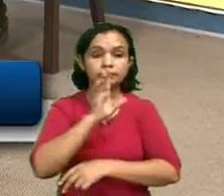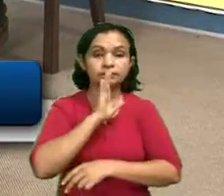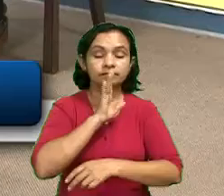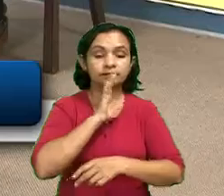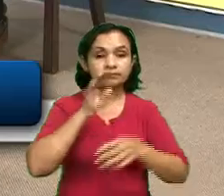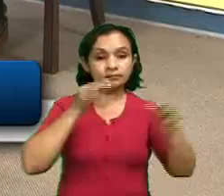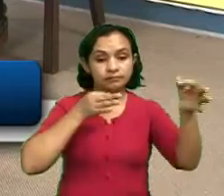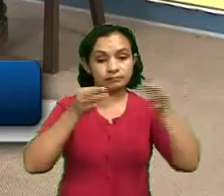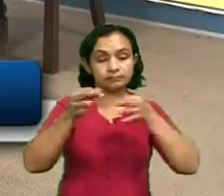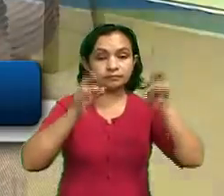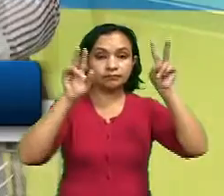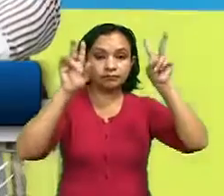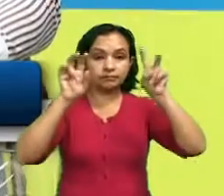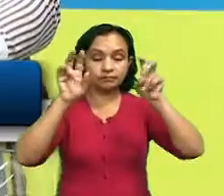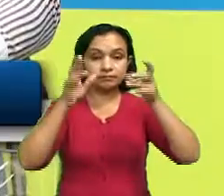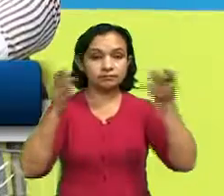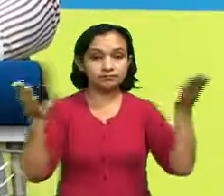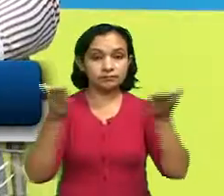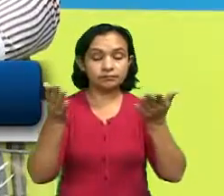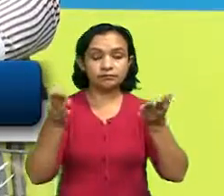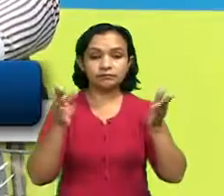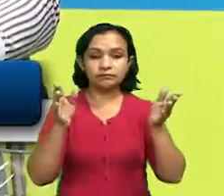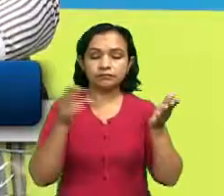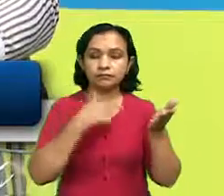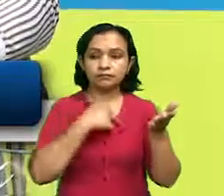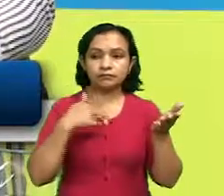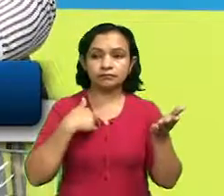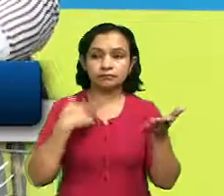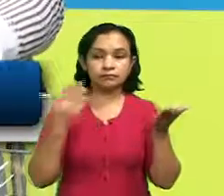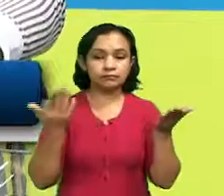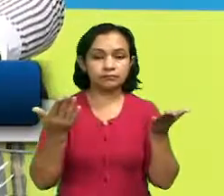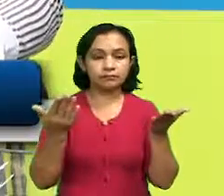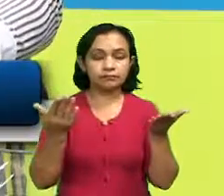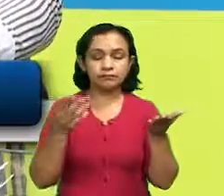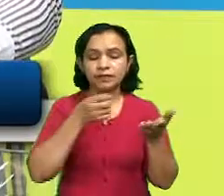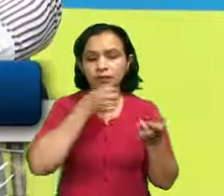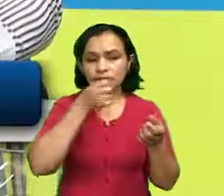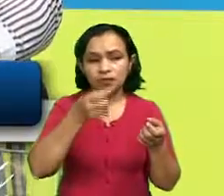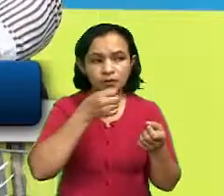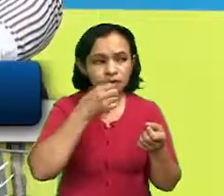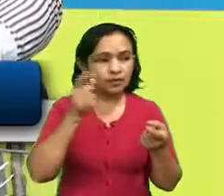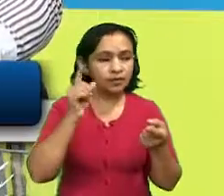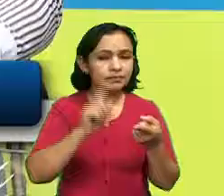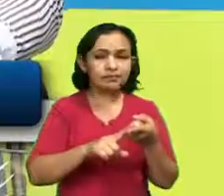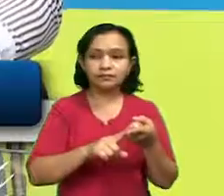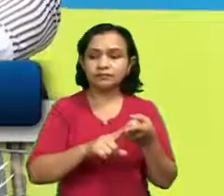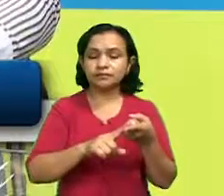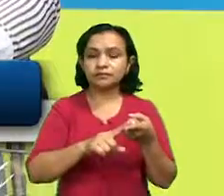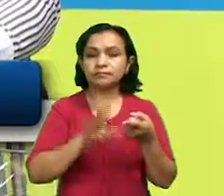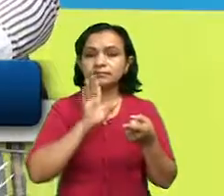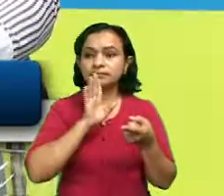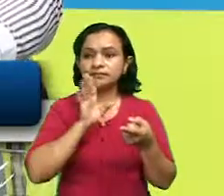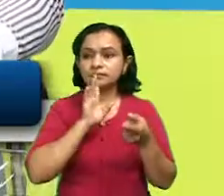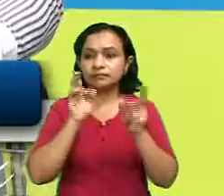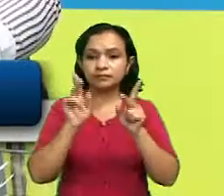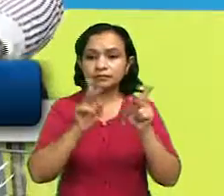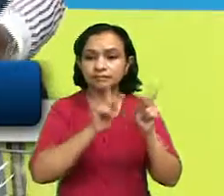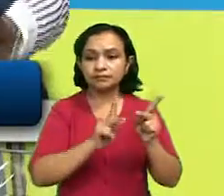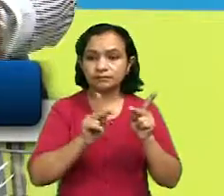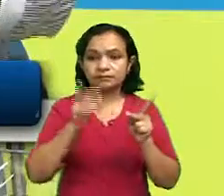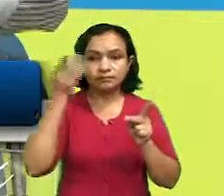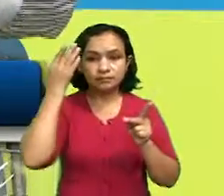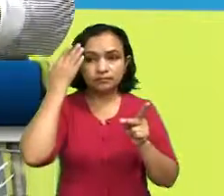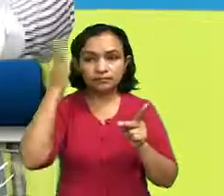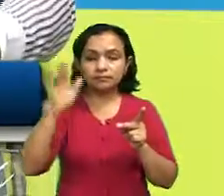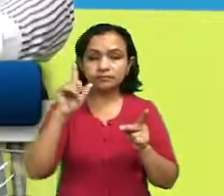este tema. Sí. Y es que se ha reducido en las noticias, en los comentarios de las personas, que es donde se sabe